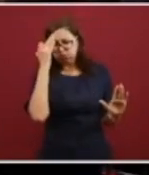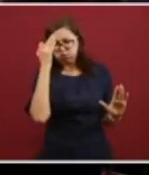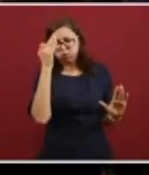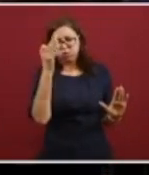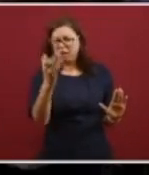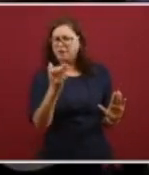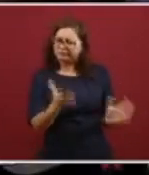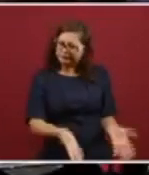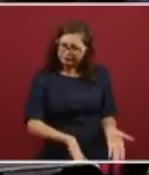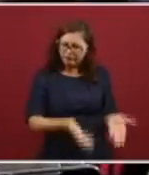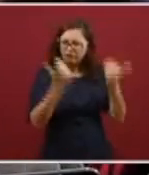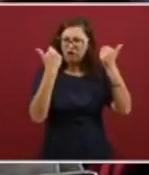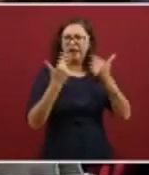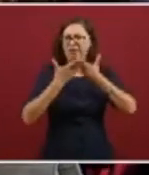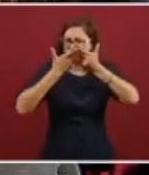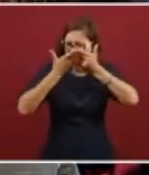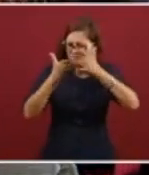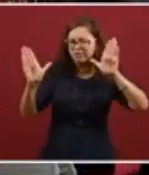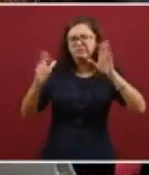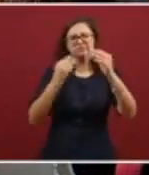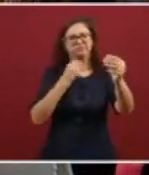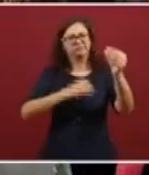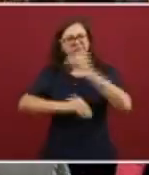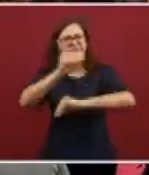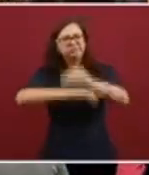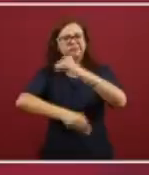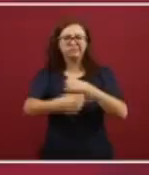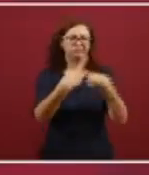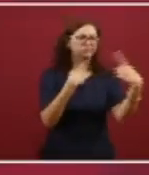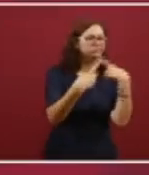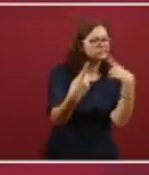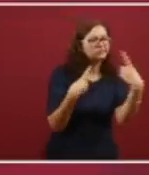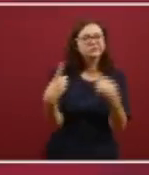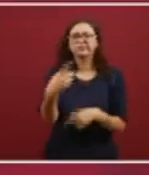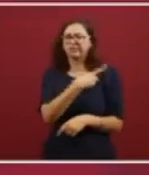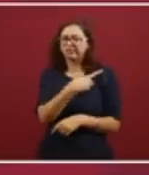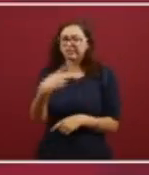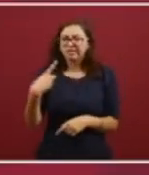eso y garantizar las libertades